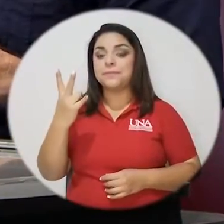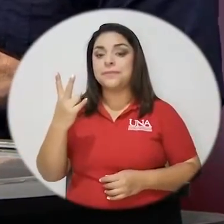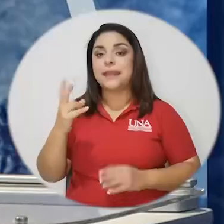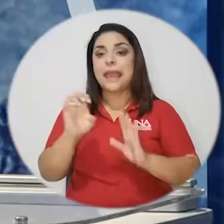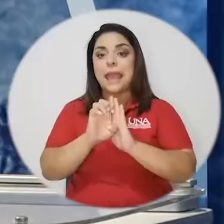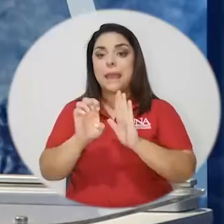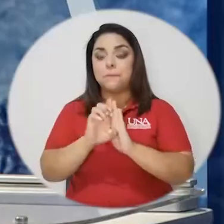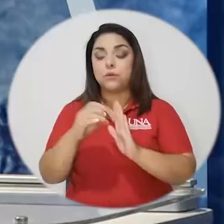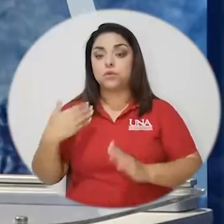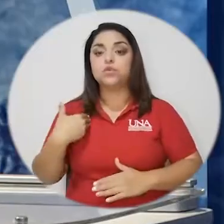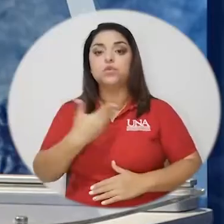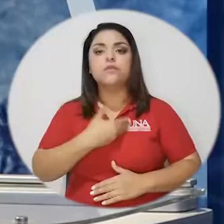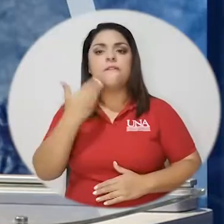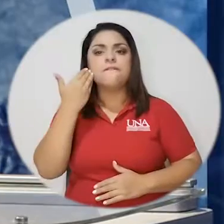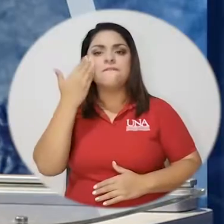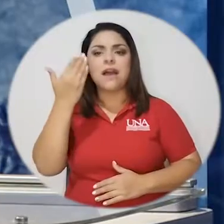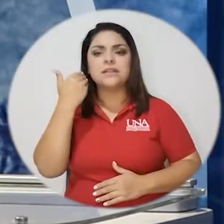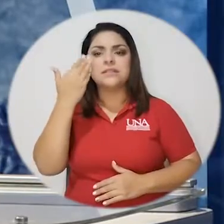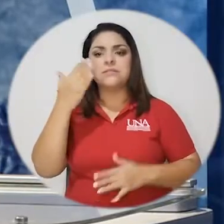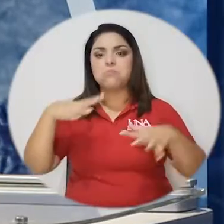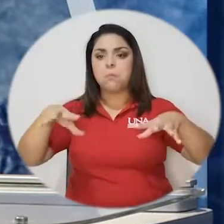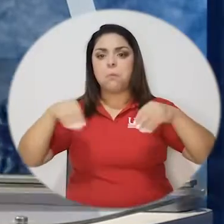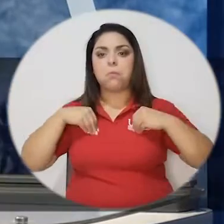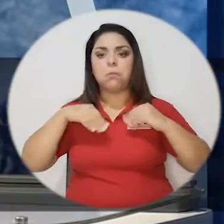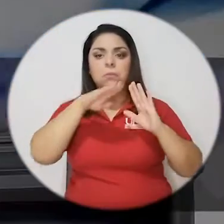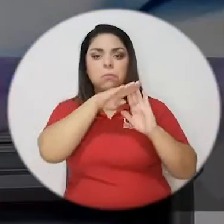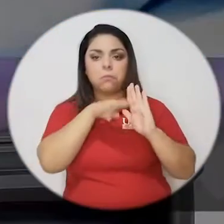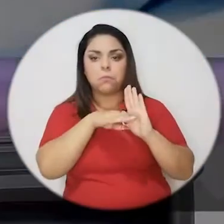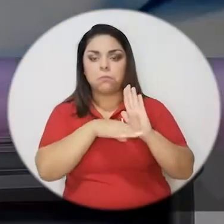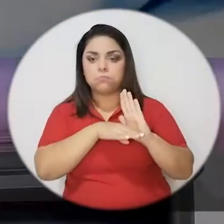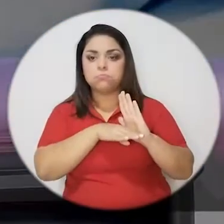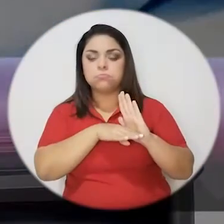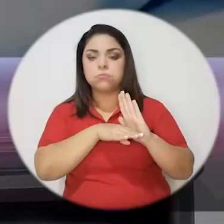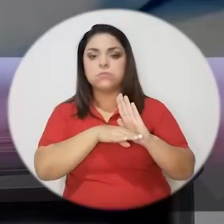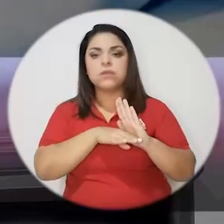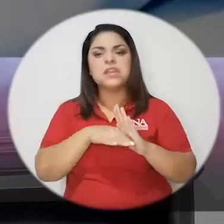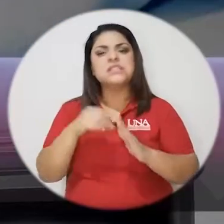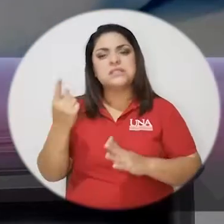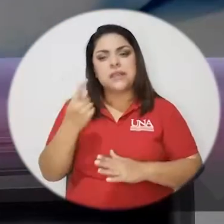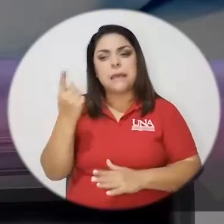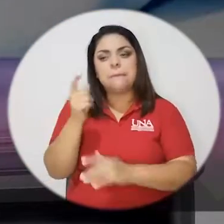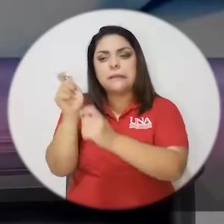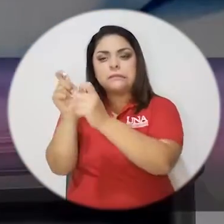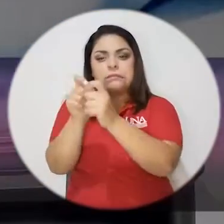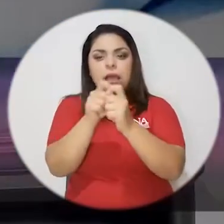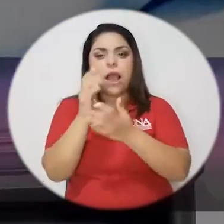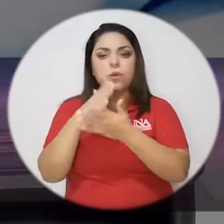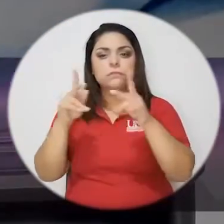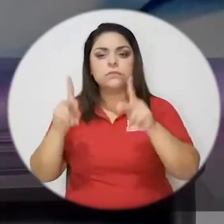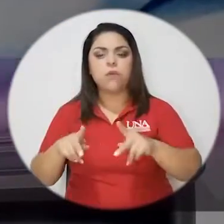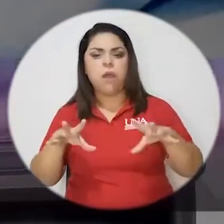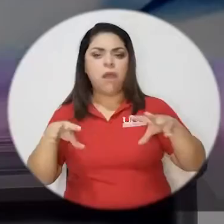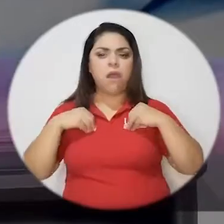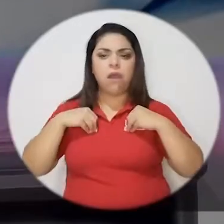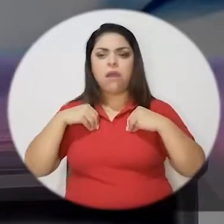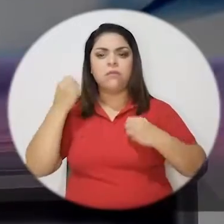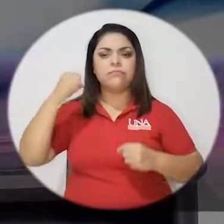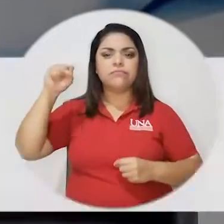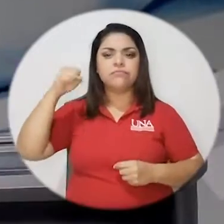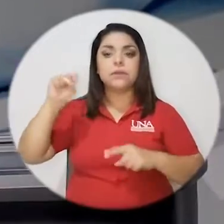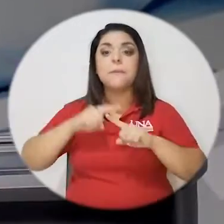acatamos medidas, ¿verdad? Siempre hay uno que es un poco rejego, pero la gran mayoría acatamos medidas porque